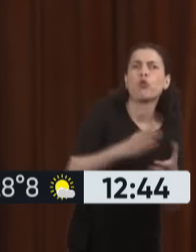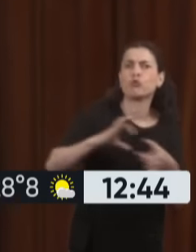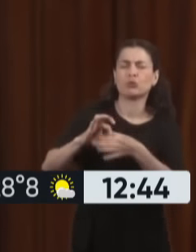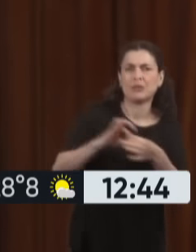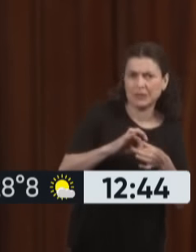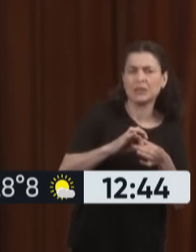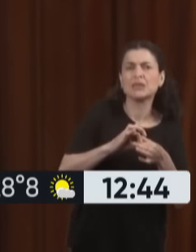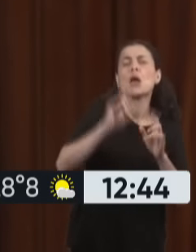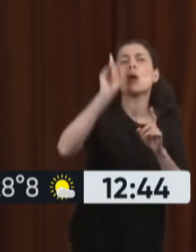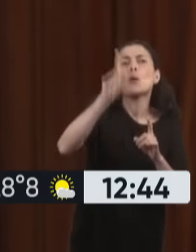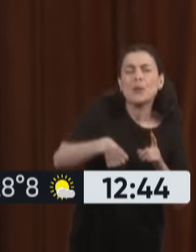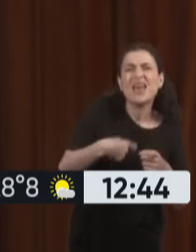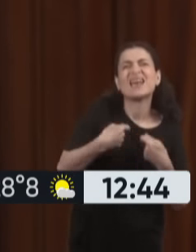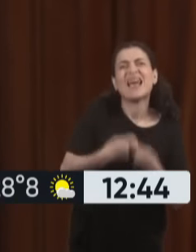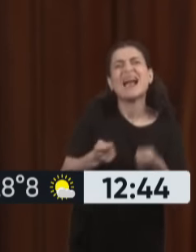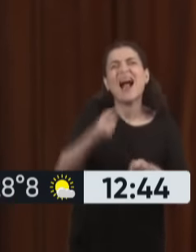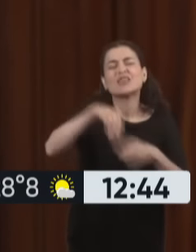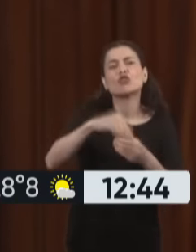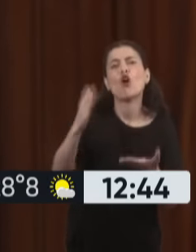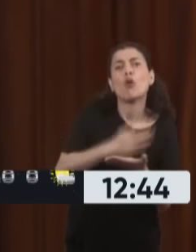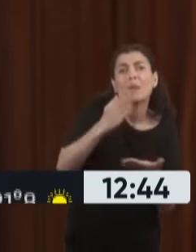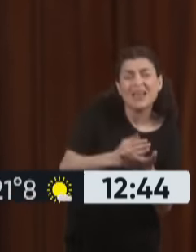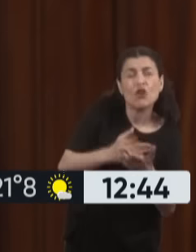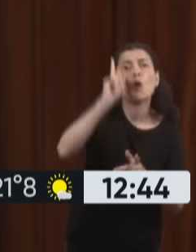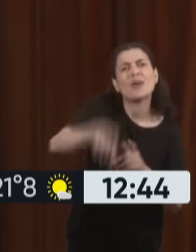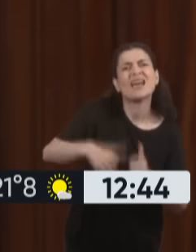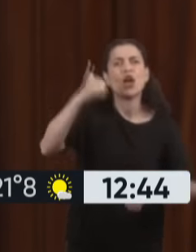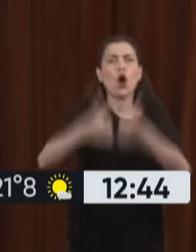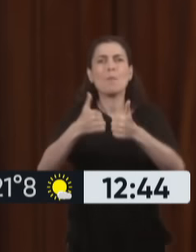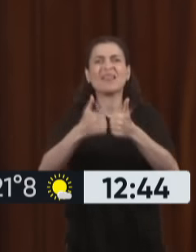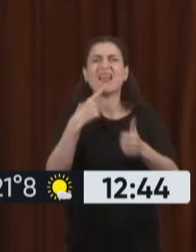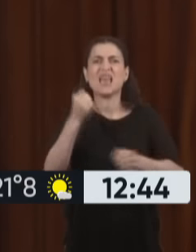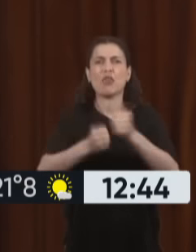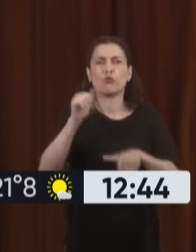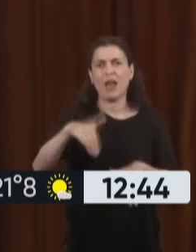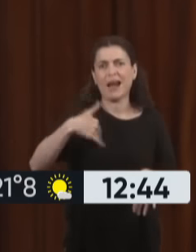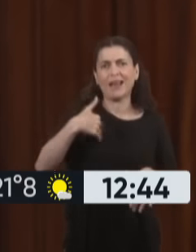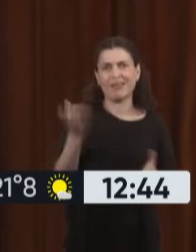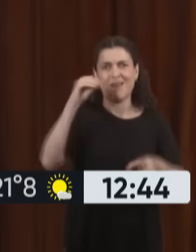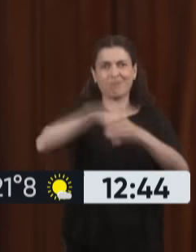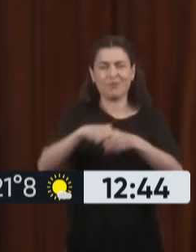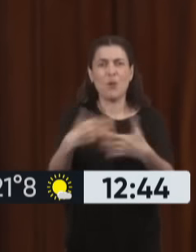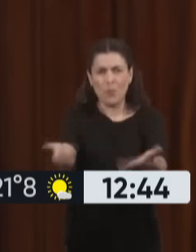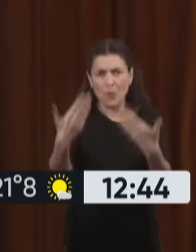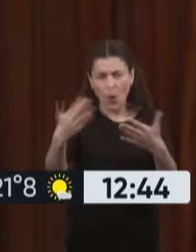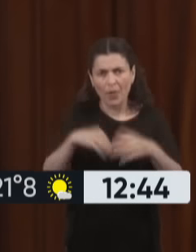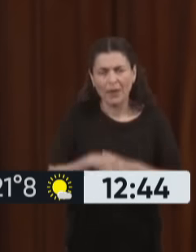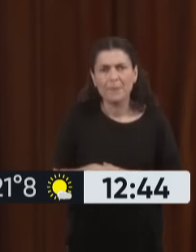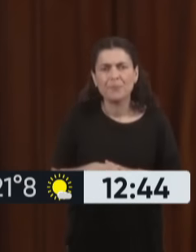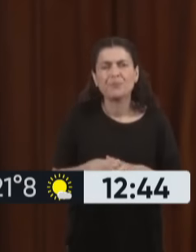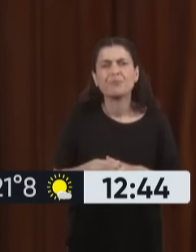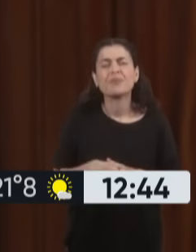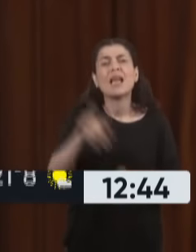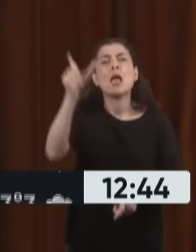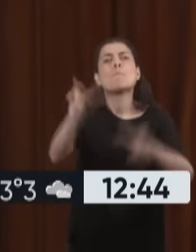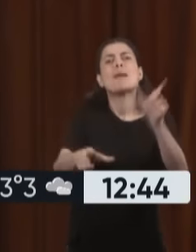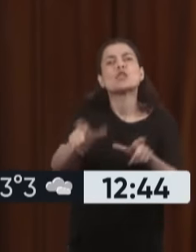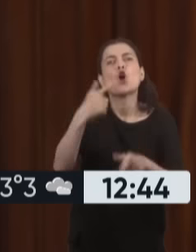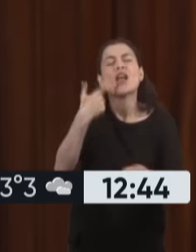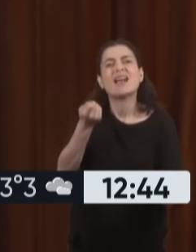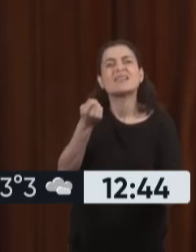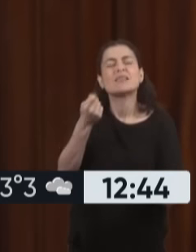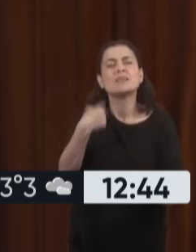costos operativos, mejorando la competitividad de nuestra industria. Los genios de la sustitución de importaciones nunca se dieron cuenta